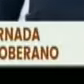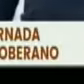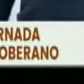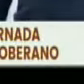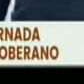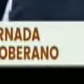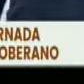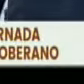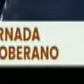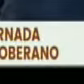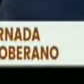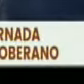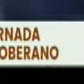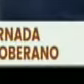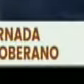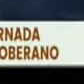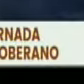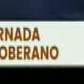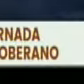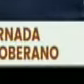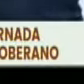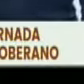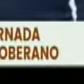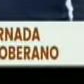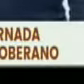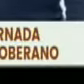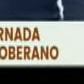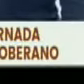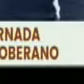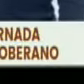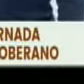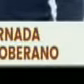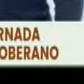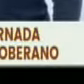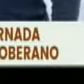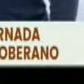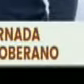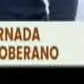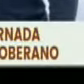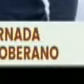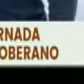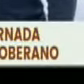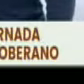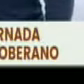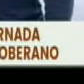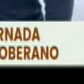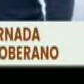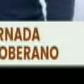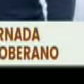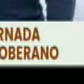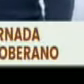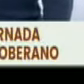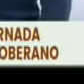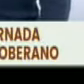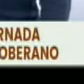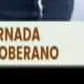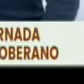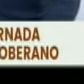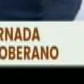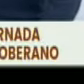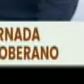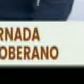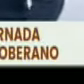quien pertenece a esta comunidad. Coméntenos un poco sobre esta jornada integral que se está llevando el día de hoy y cómo se están beneficiando ustedes en este